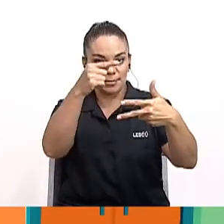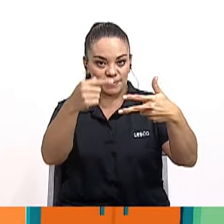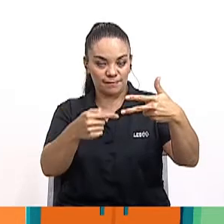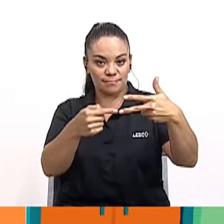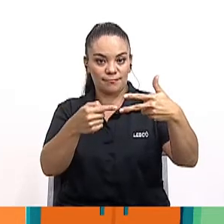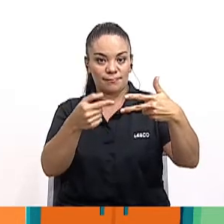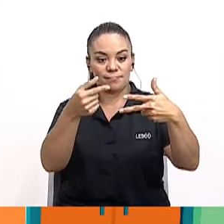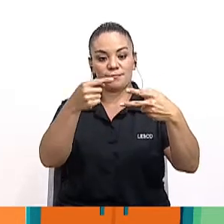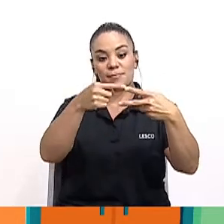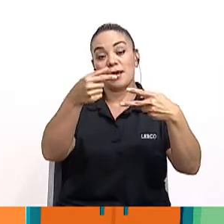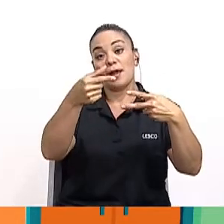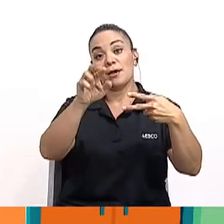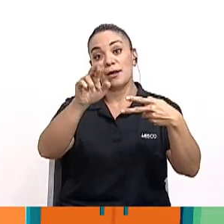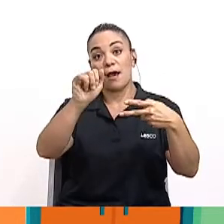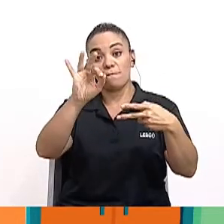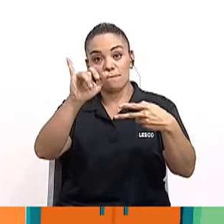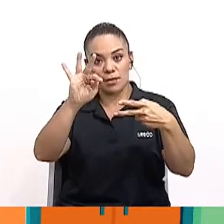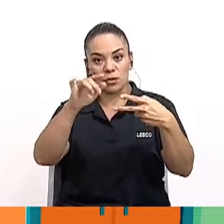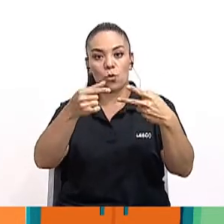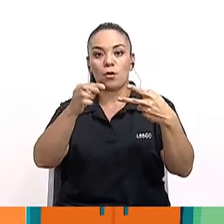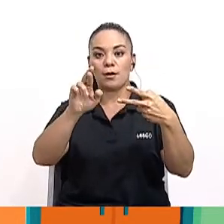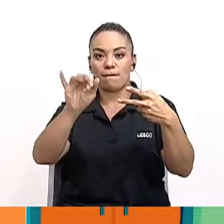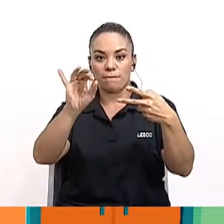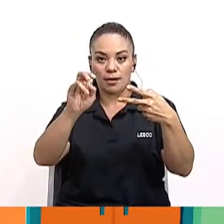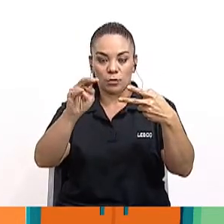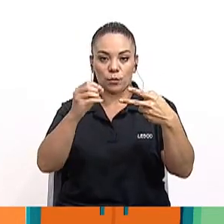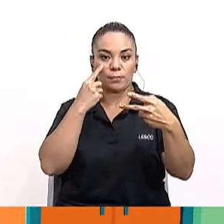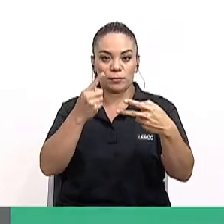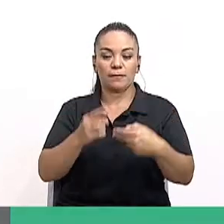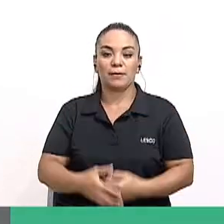y el grafeno para que me puedan entender.